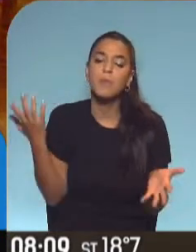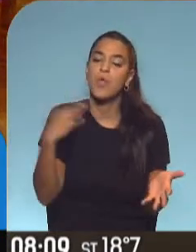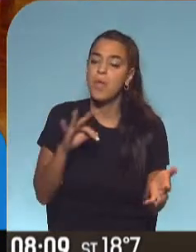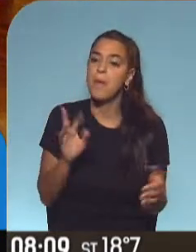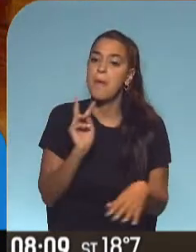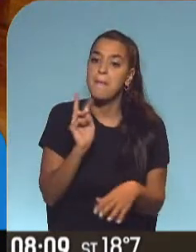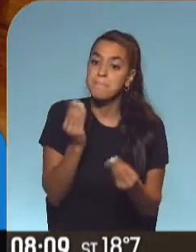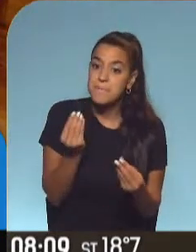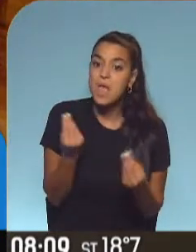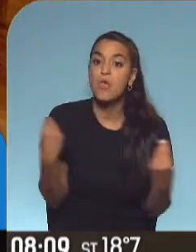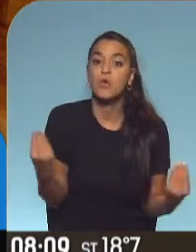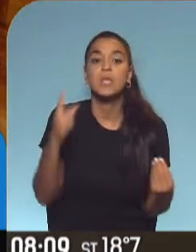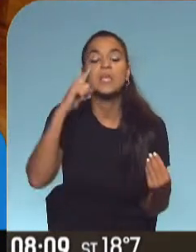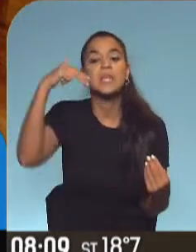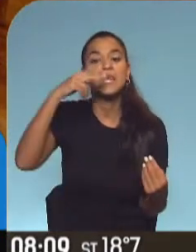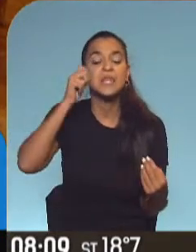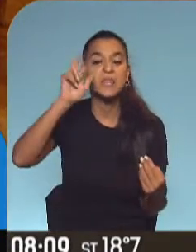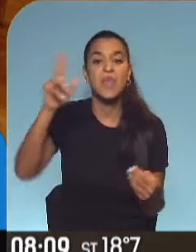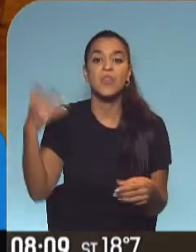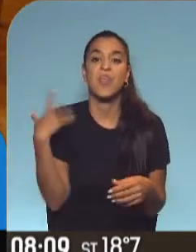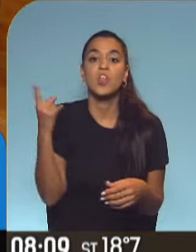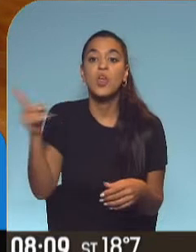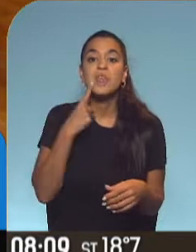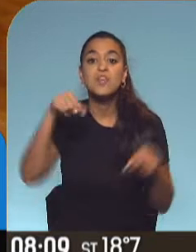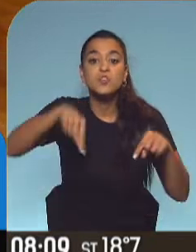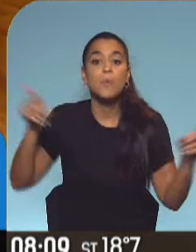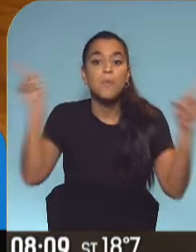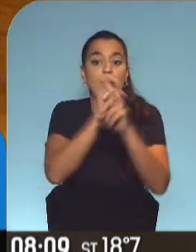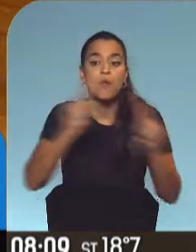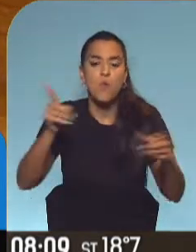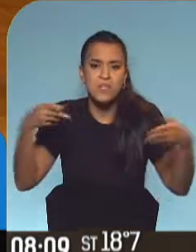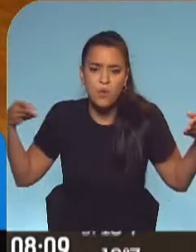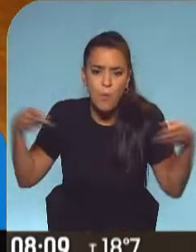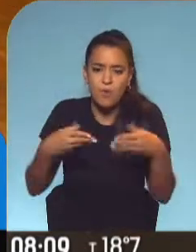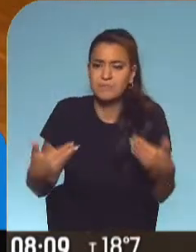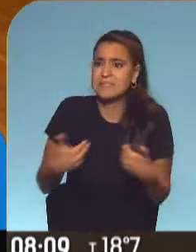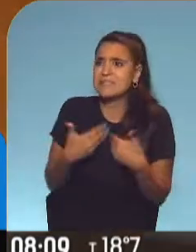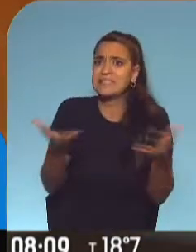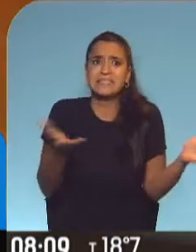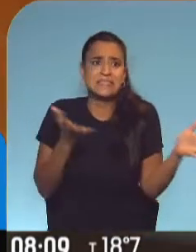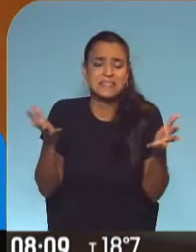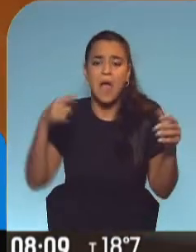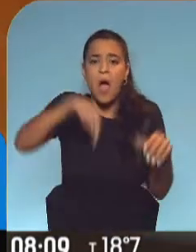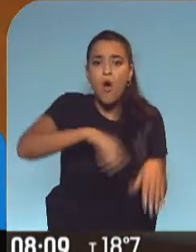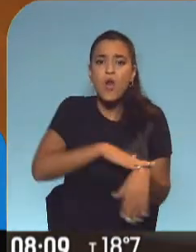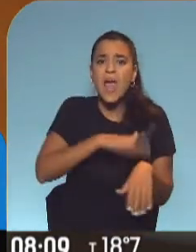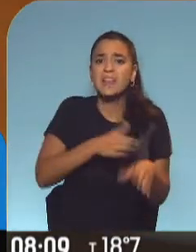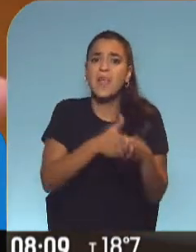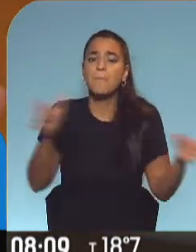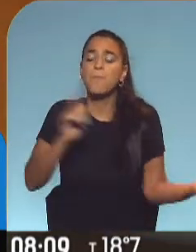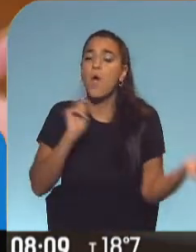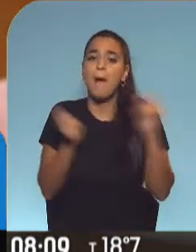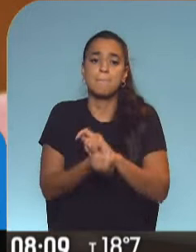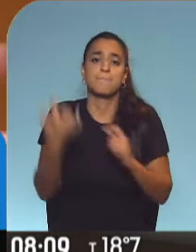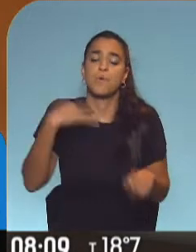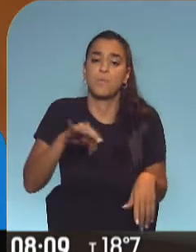miedo a esto. Bueno, Alberto Binder, que es nuestro director, dice que esto más que un problema es una encrucijada, es un cambio de época, pero para esto